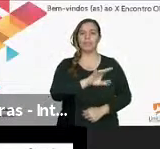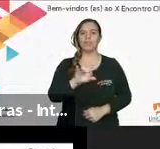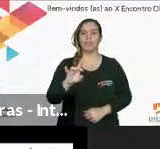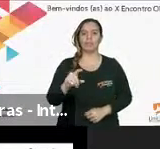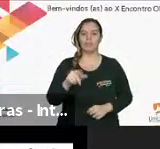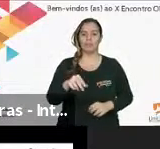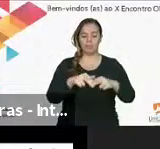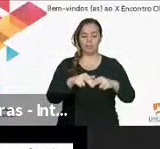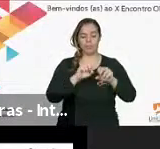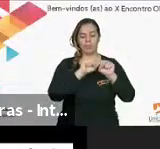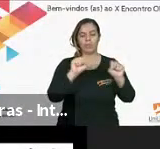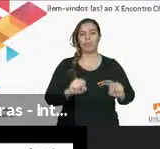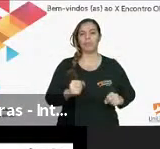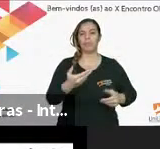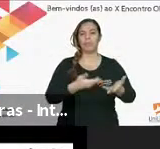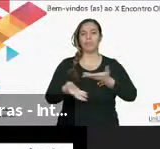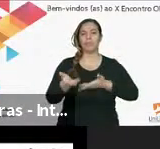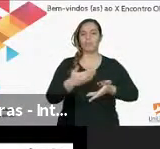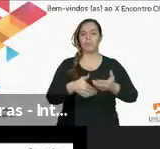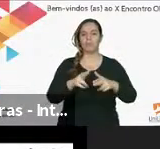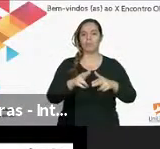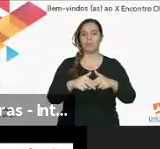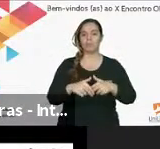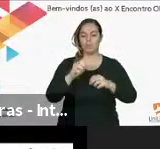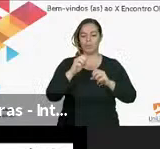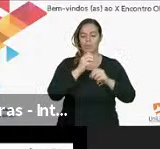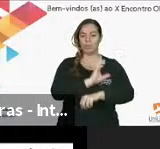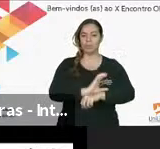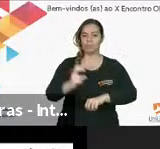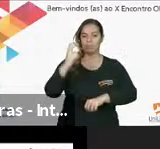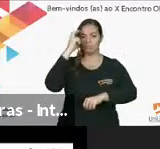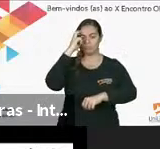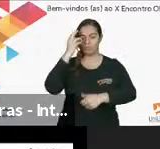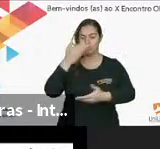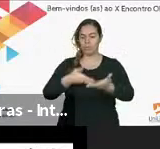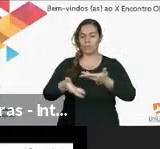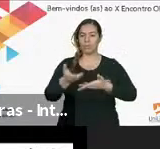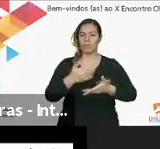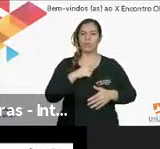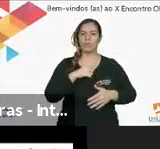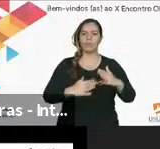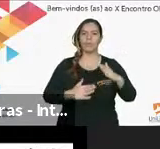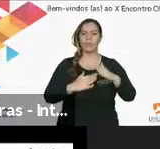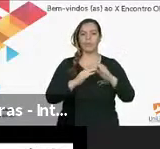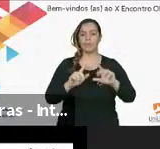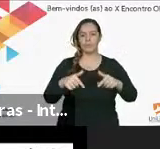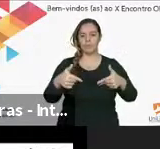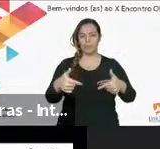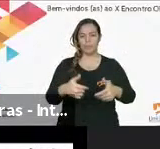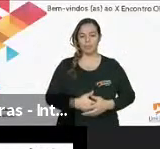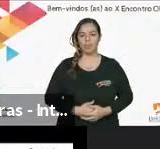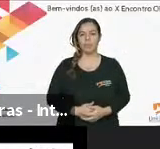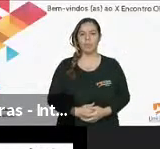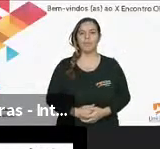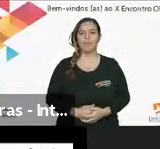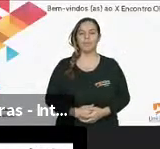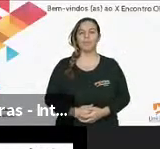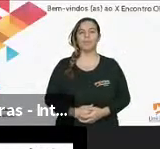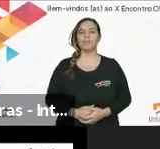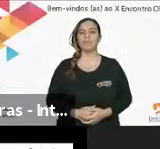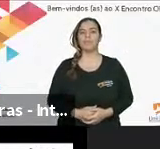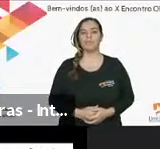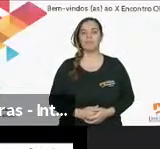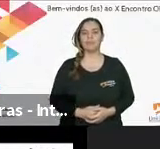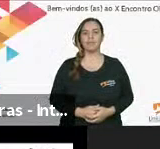en continuo cambio estructural que autodefine sus límites operacionales. Y en esta historia